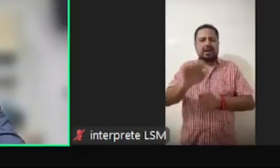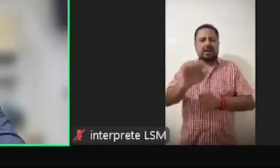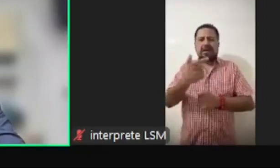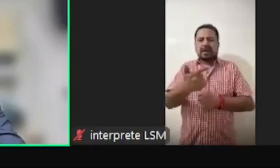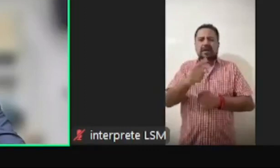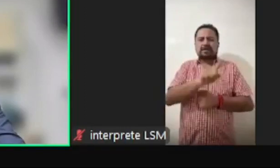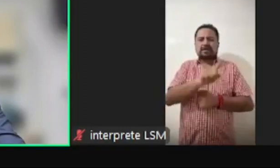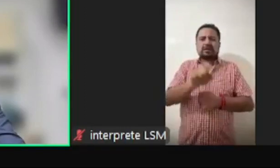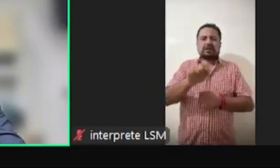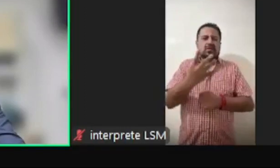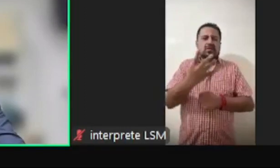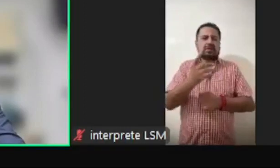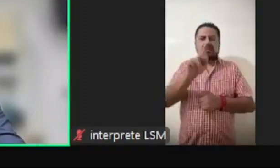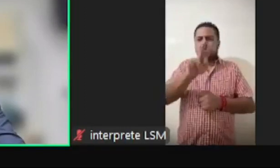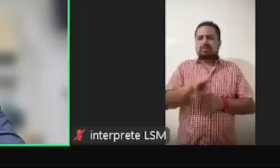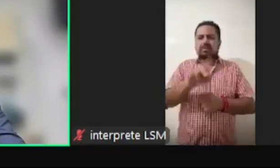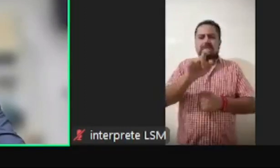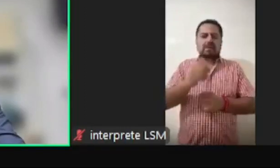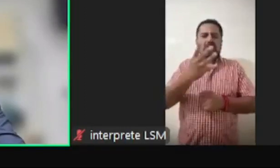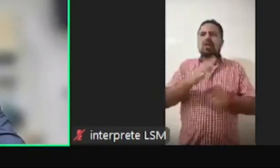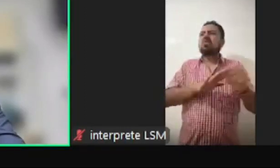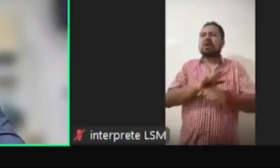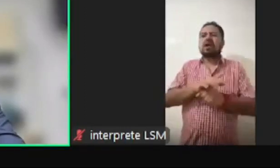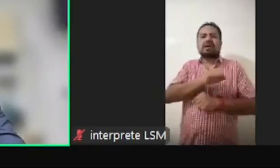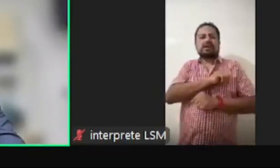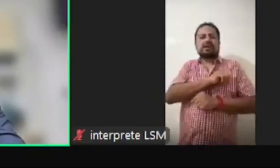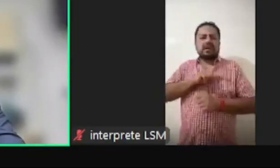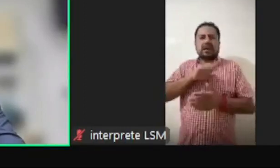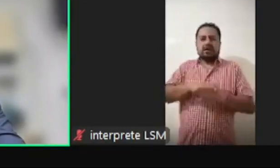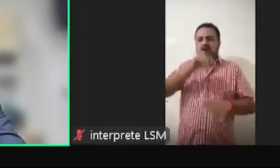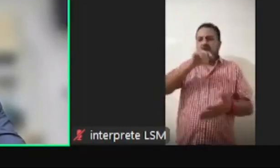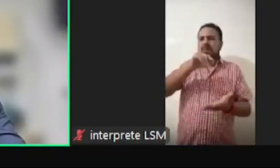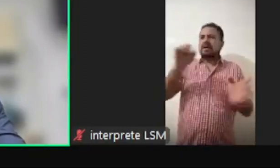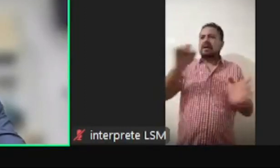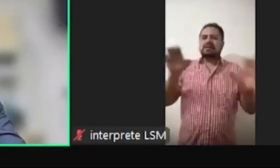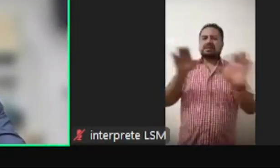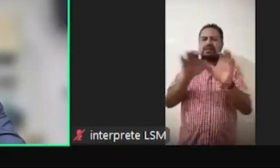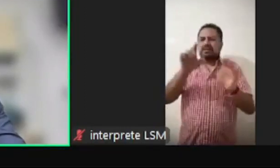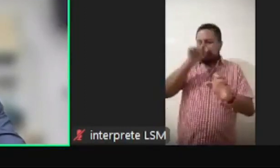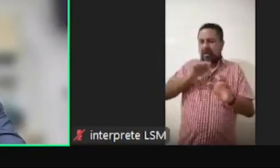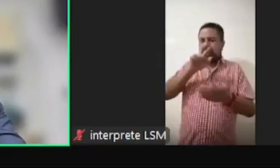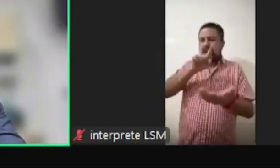diagonal 2024, por el que debe glosarse copia certificada de este fallo en cada expediente.